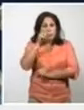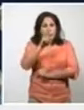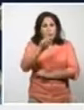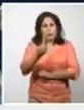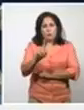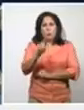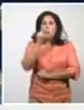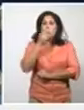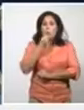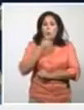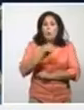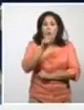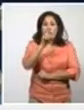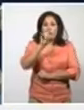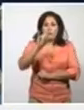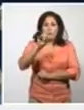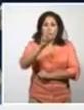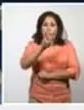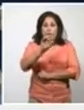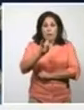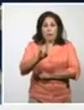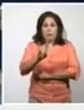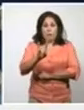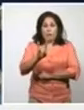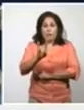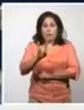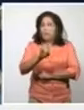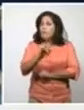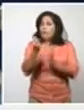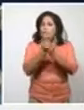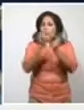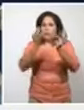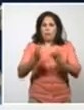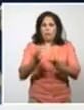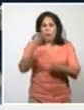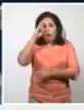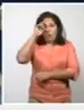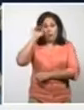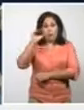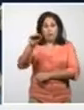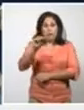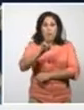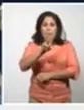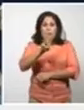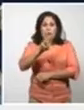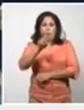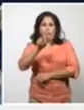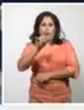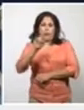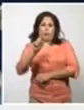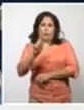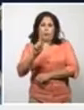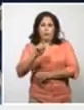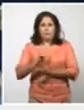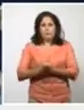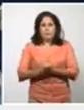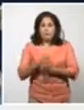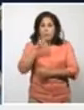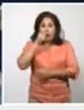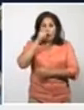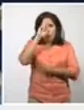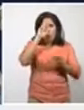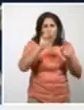sospechosos 639 y confirmados ingresados 321. En la atención primaria de